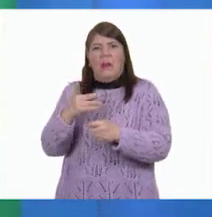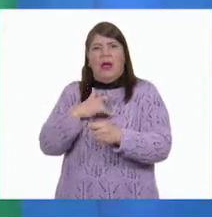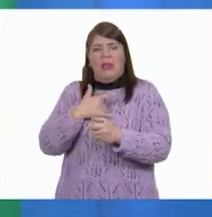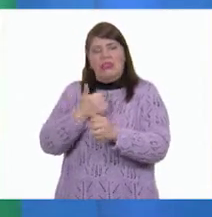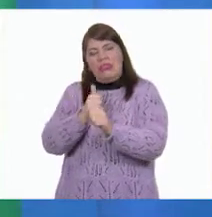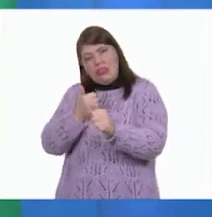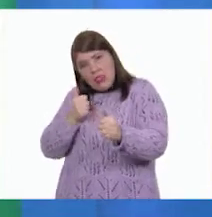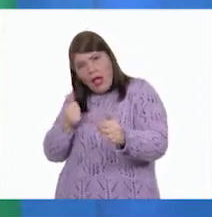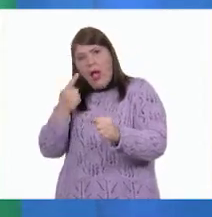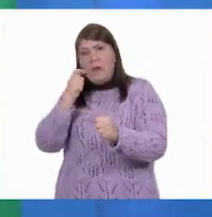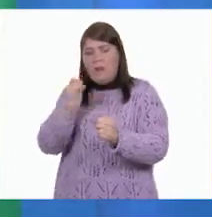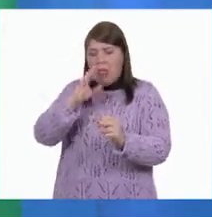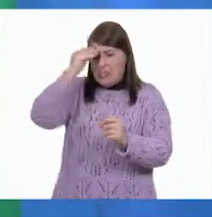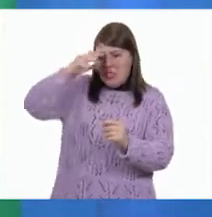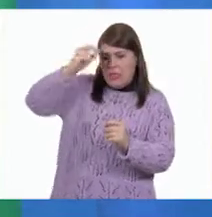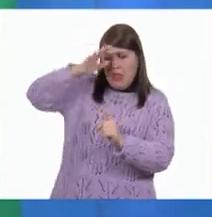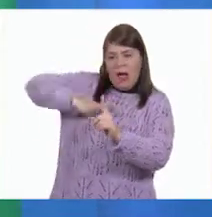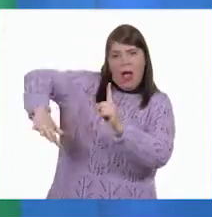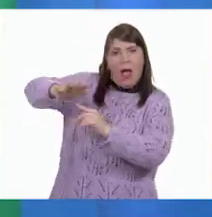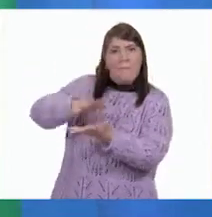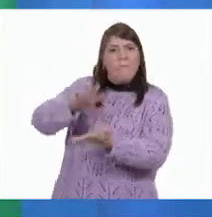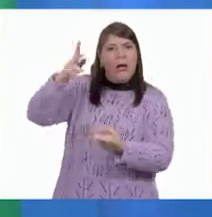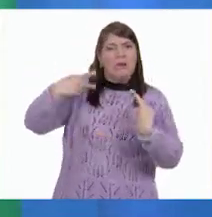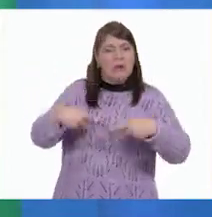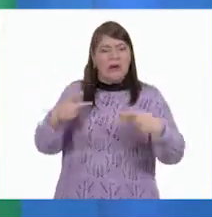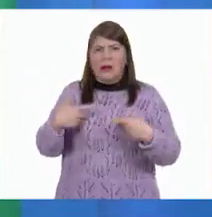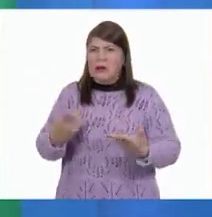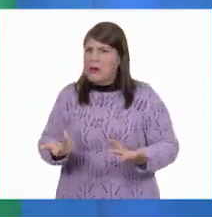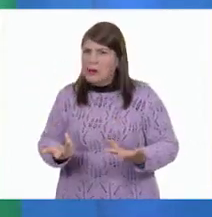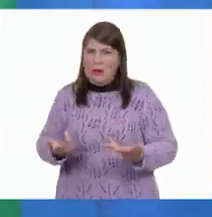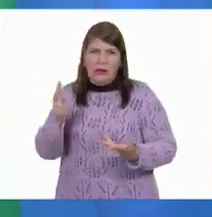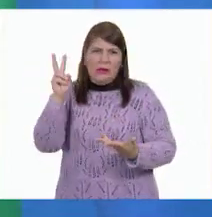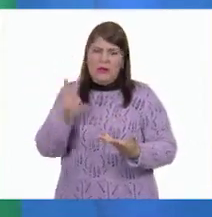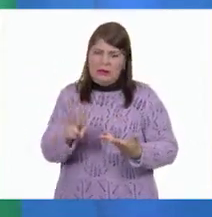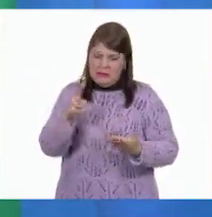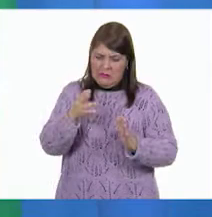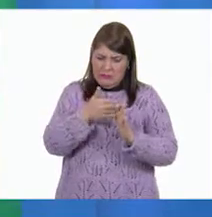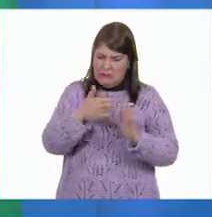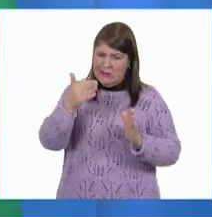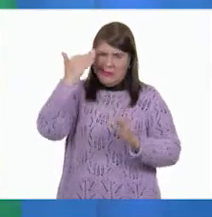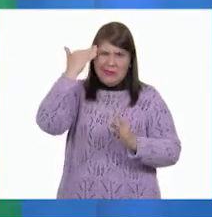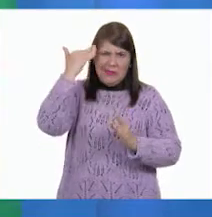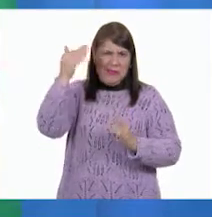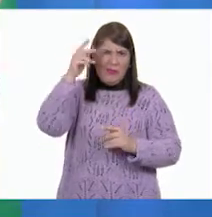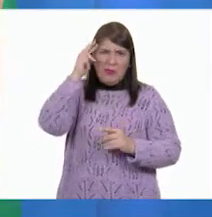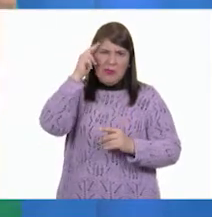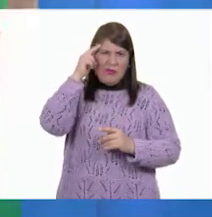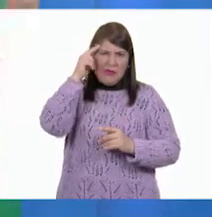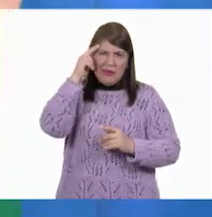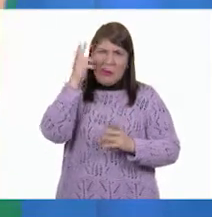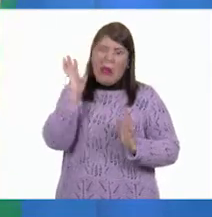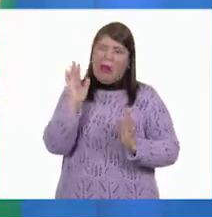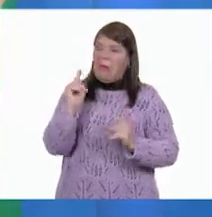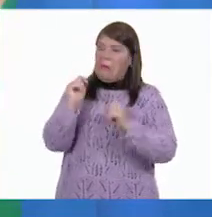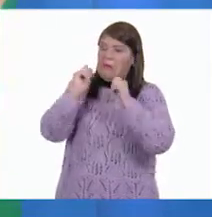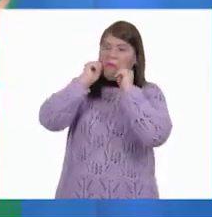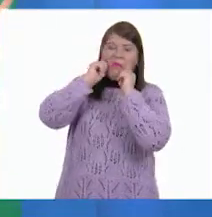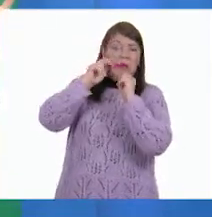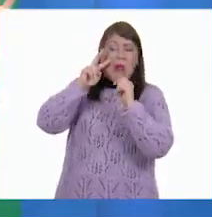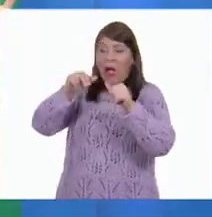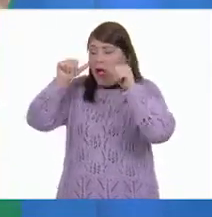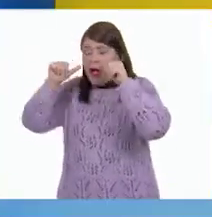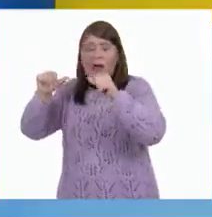mayoría de la población mexicana eran una realidad a la que el porfiriato parece que ni le importaba darle